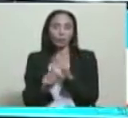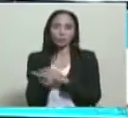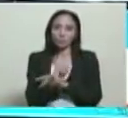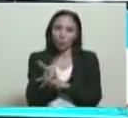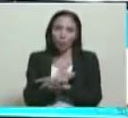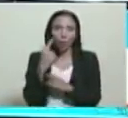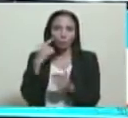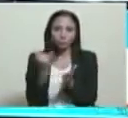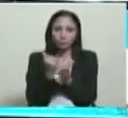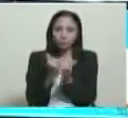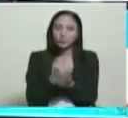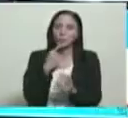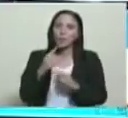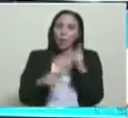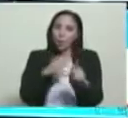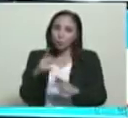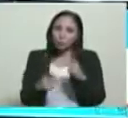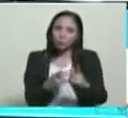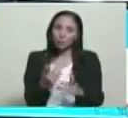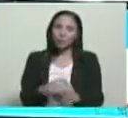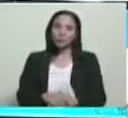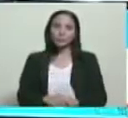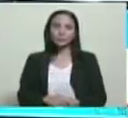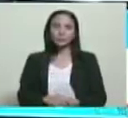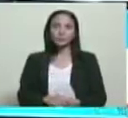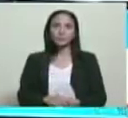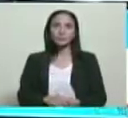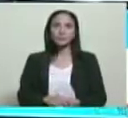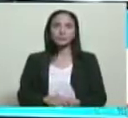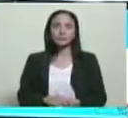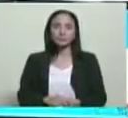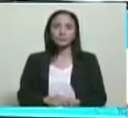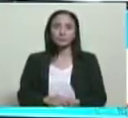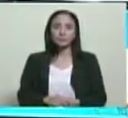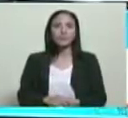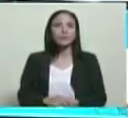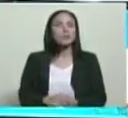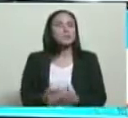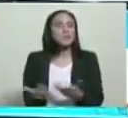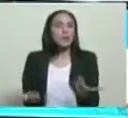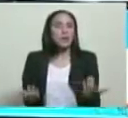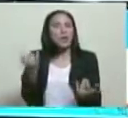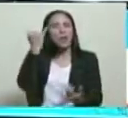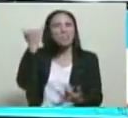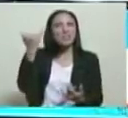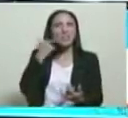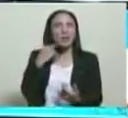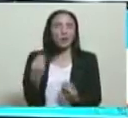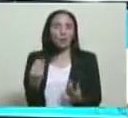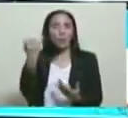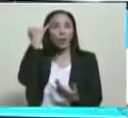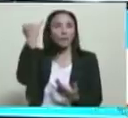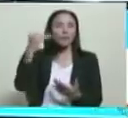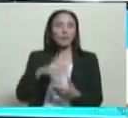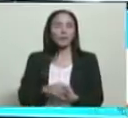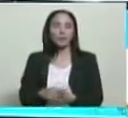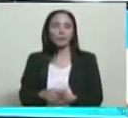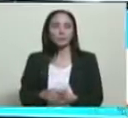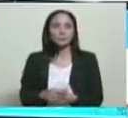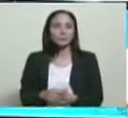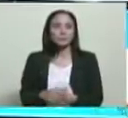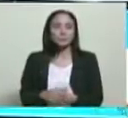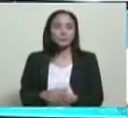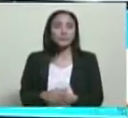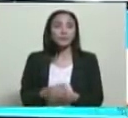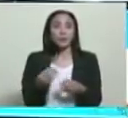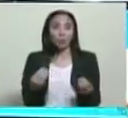Pídemela para producir. La estructura burocrática nuestra, que es necesaria, la estructura